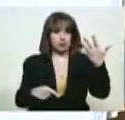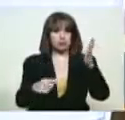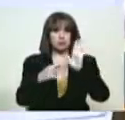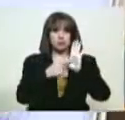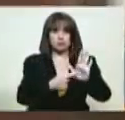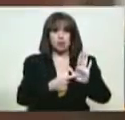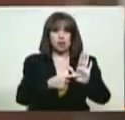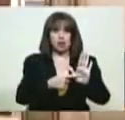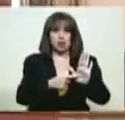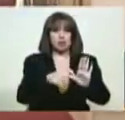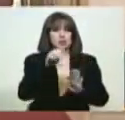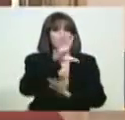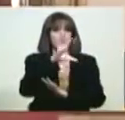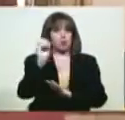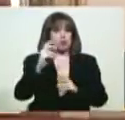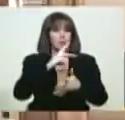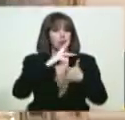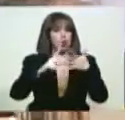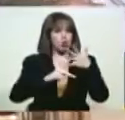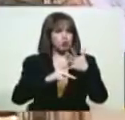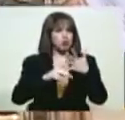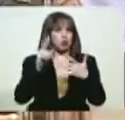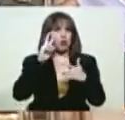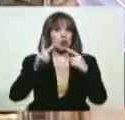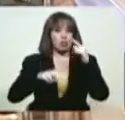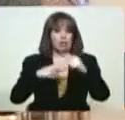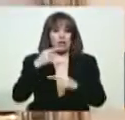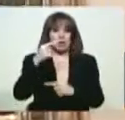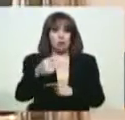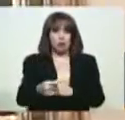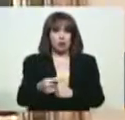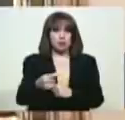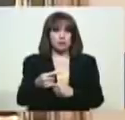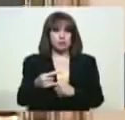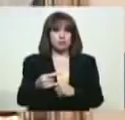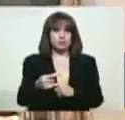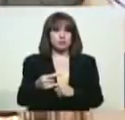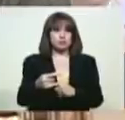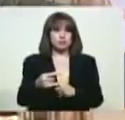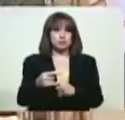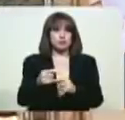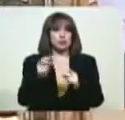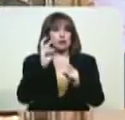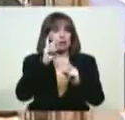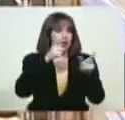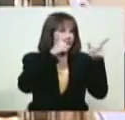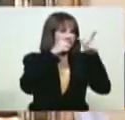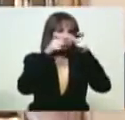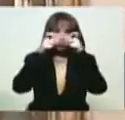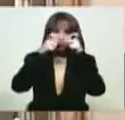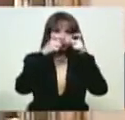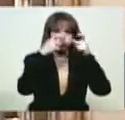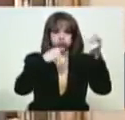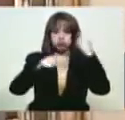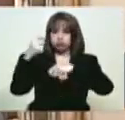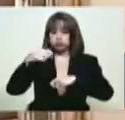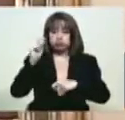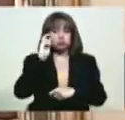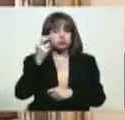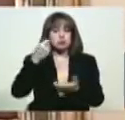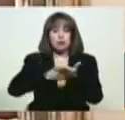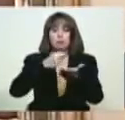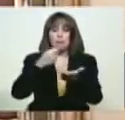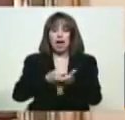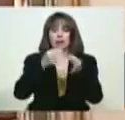50, y luego vamos a salir a la supervisión de que se cumplan los